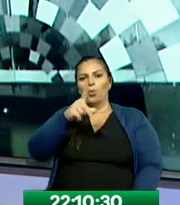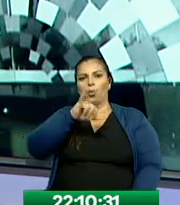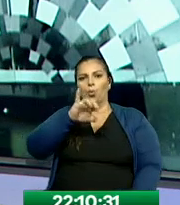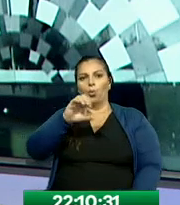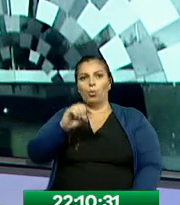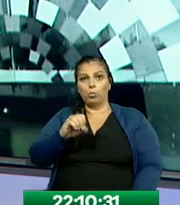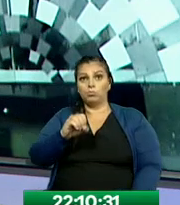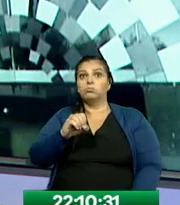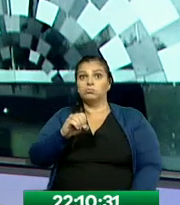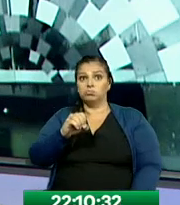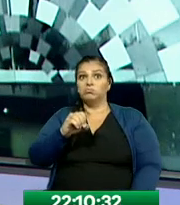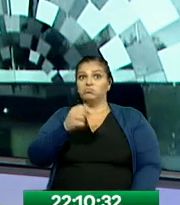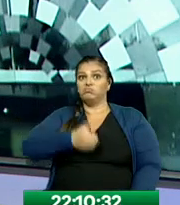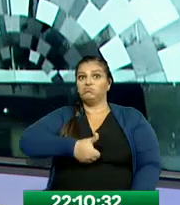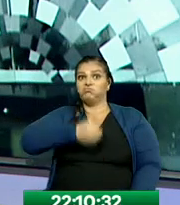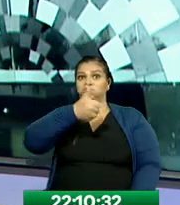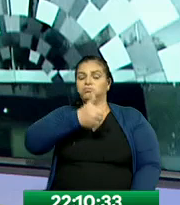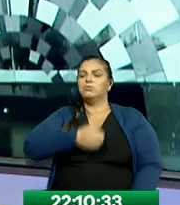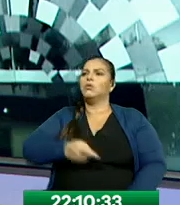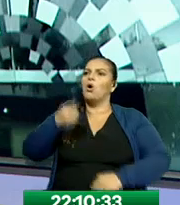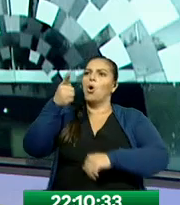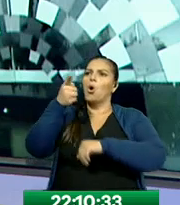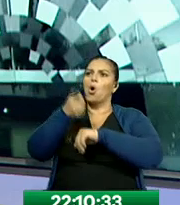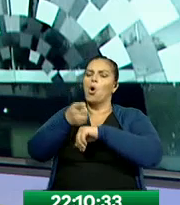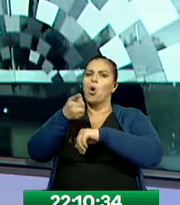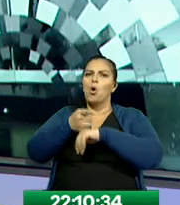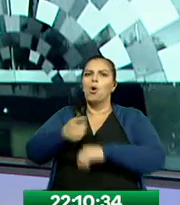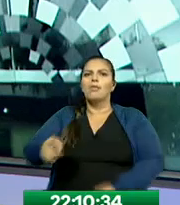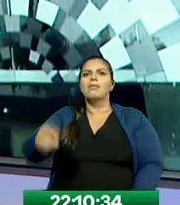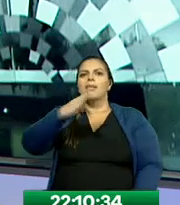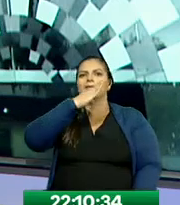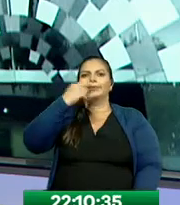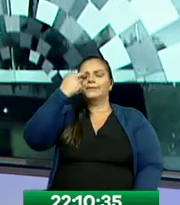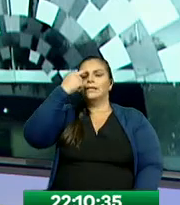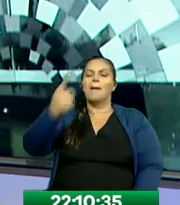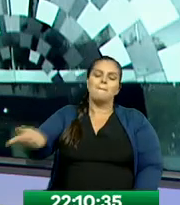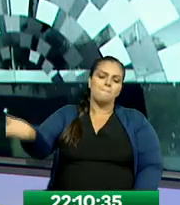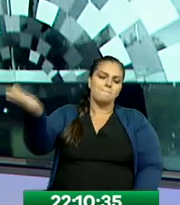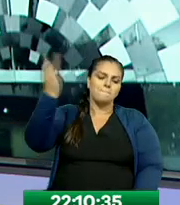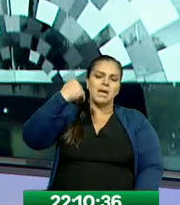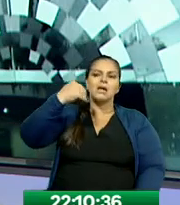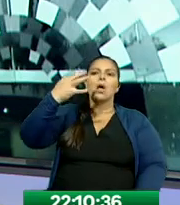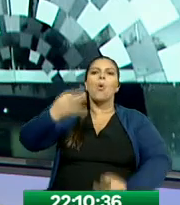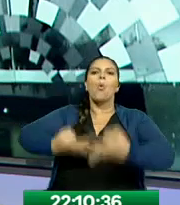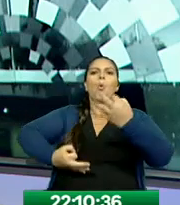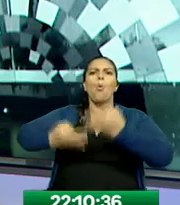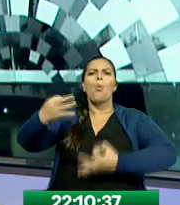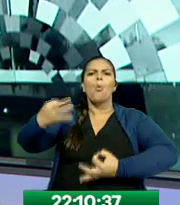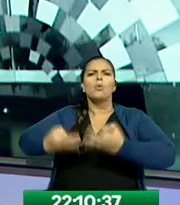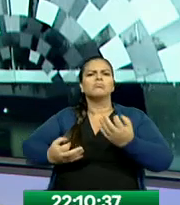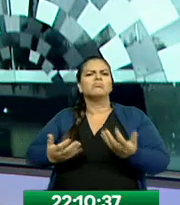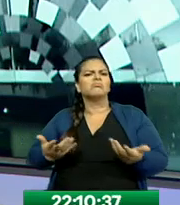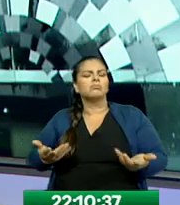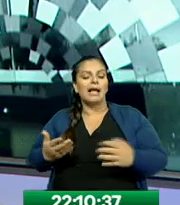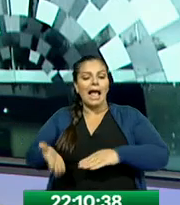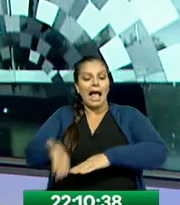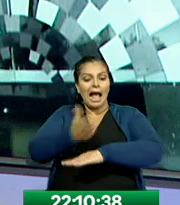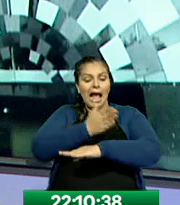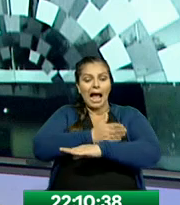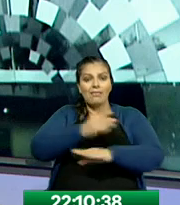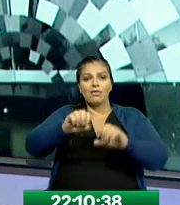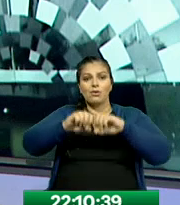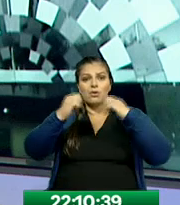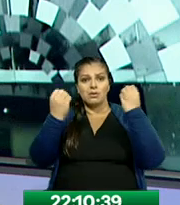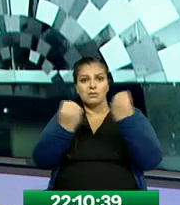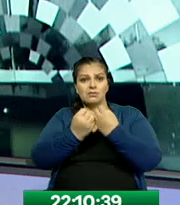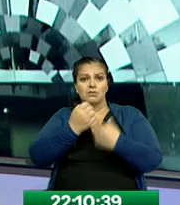expresidente Rafael Correa regresar al país para enfrentar a la justicia. Esto en medio de la rendición de cuentas de los organismos